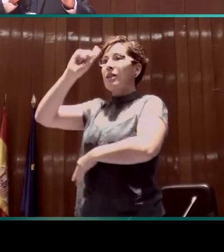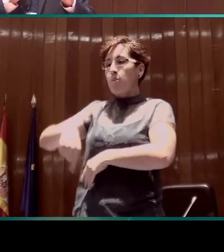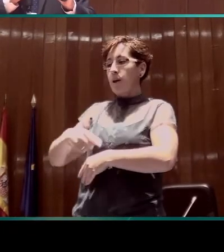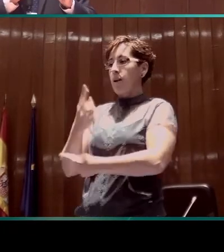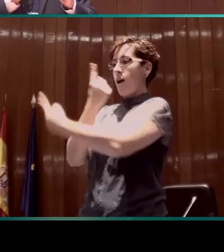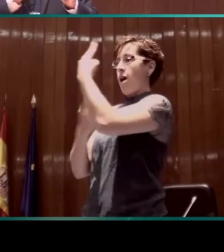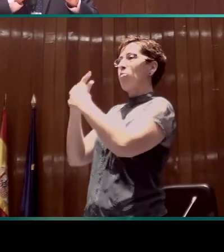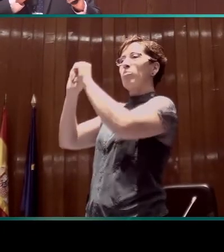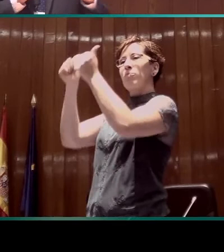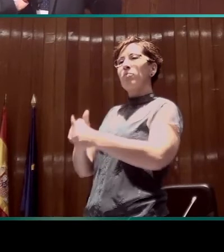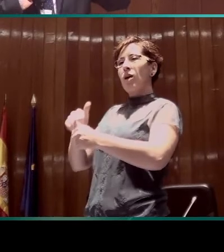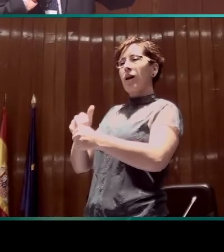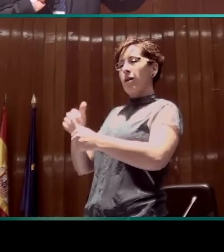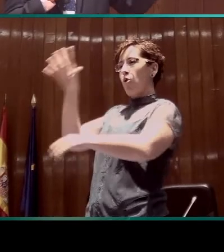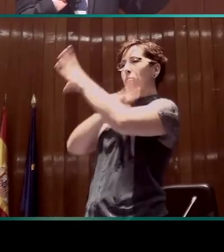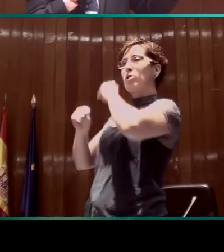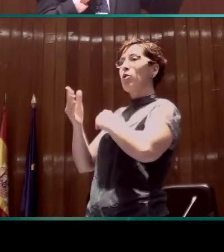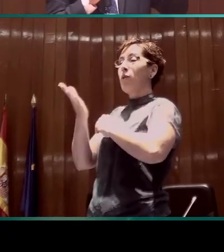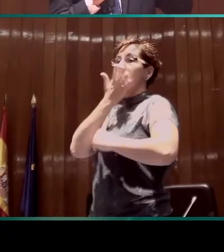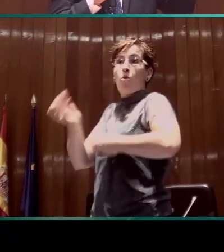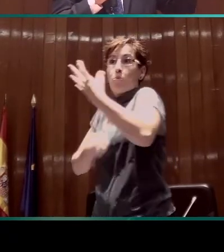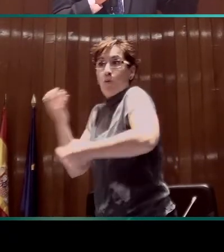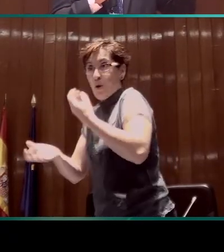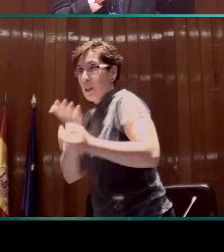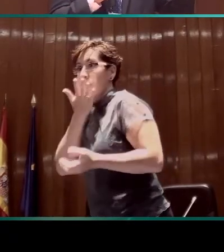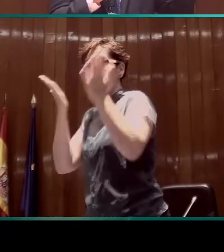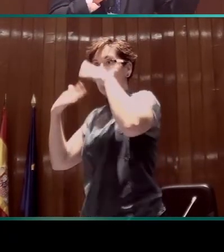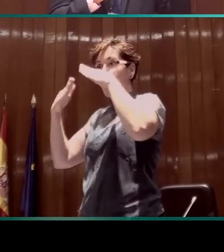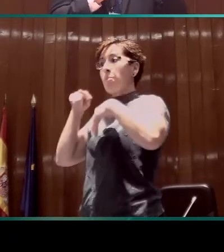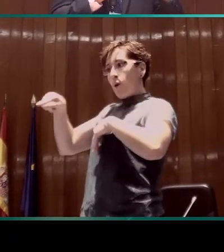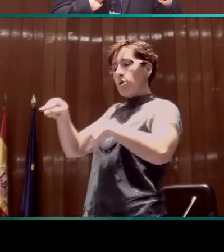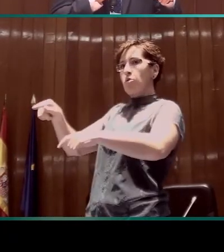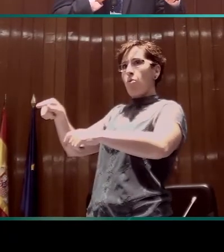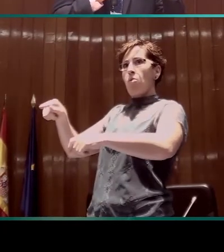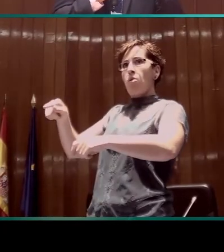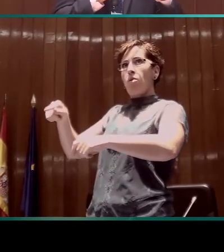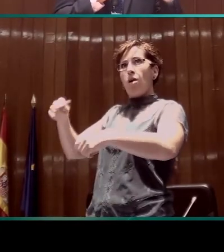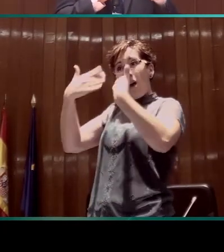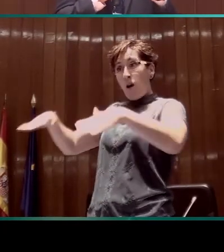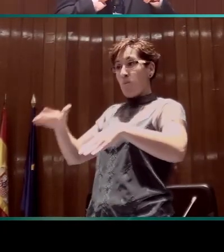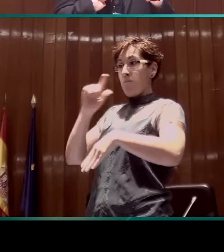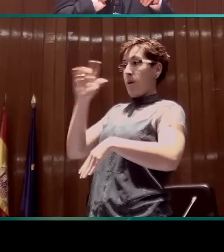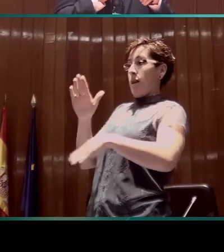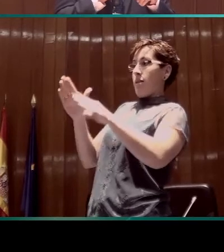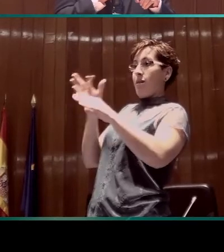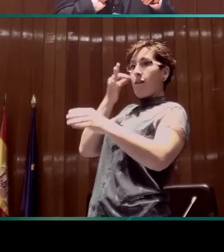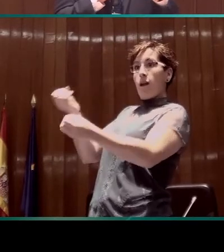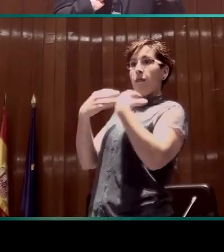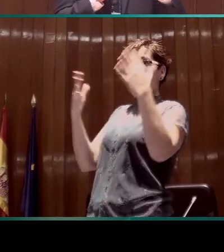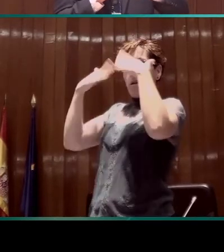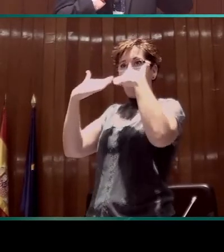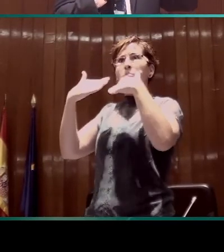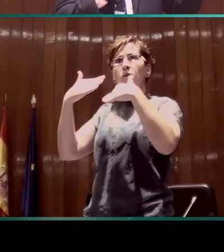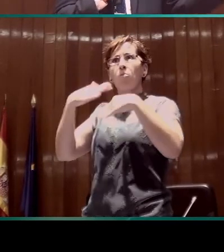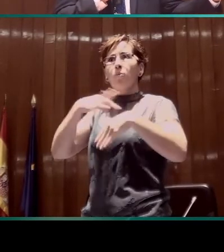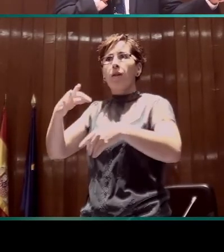tampoco existen modelos de producción de signos, pero que sí estos resultados pueden ser informativos no solo para crear modelos de producción de signos,